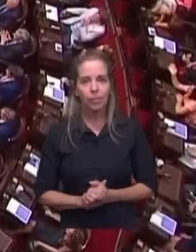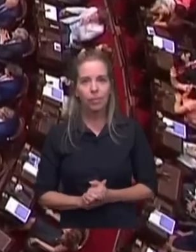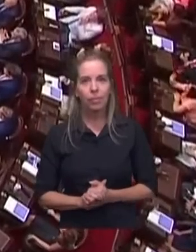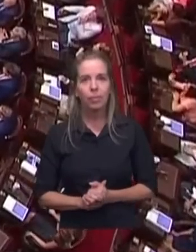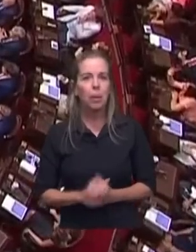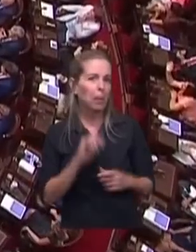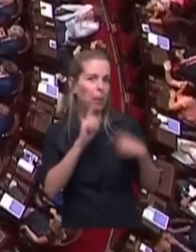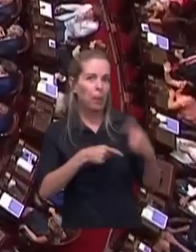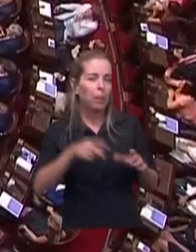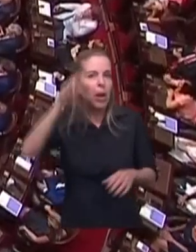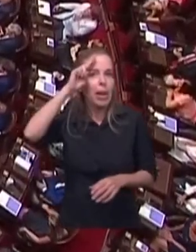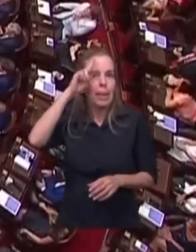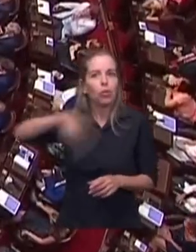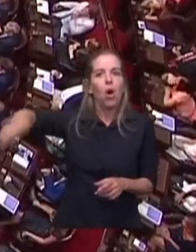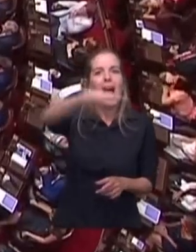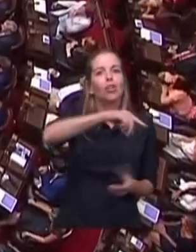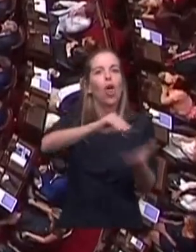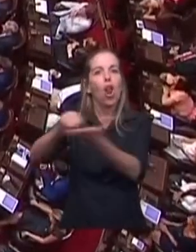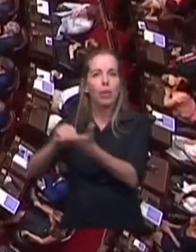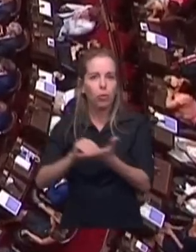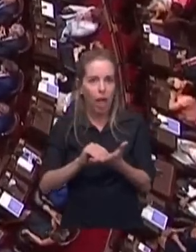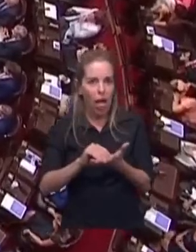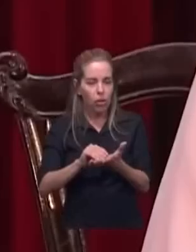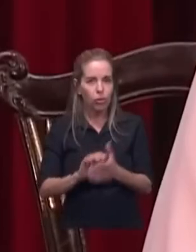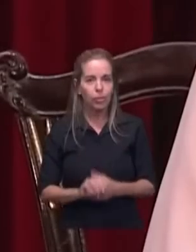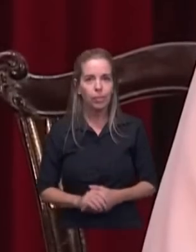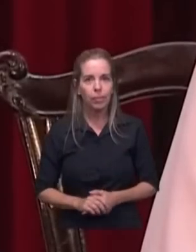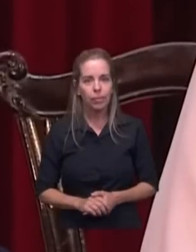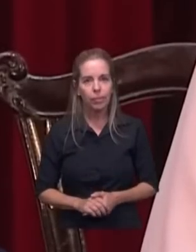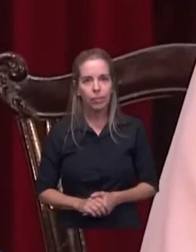Voy a seguir por respeto al resto de los diputados.